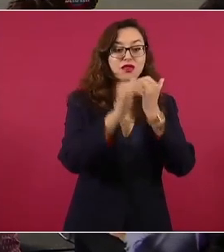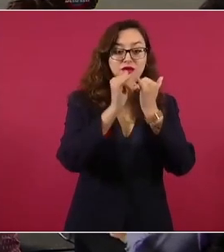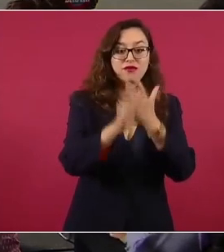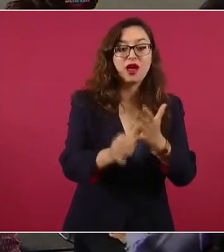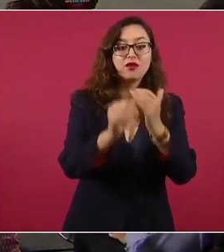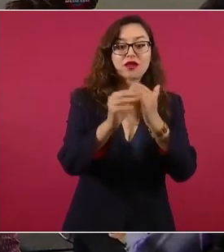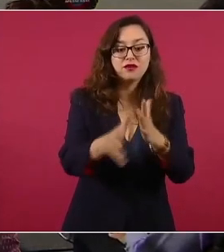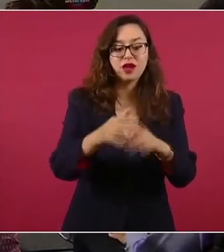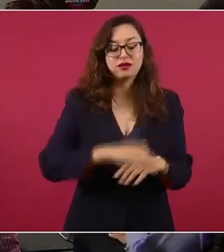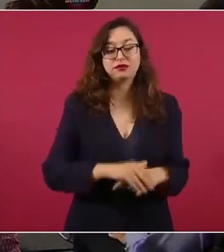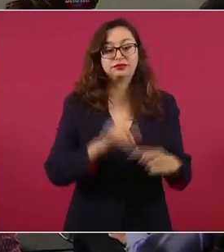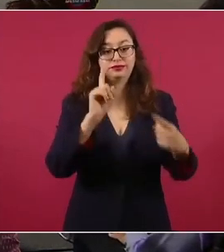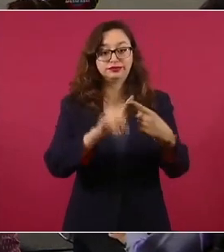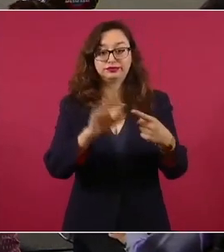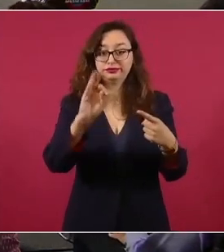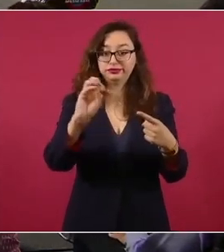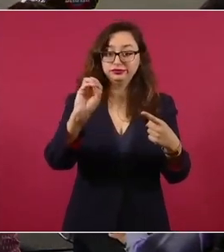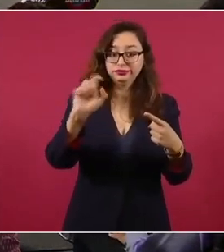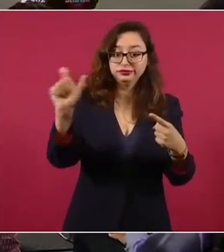Fox